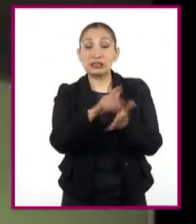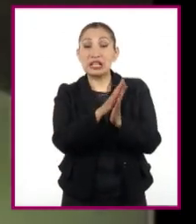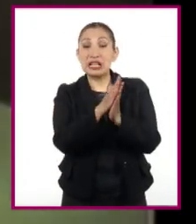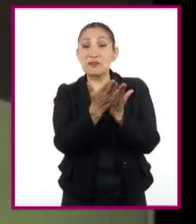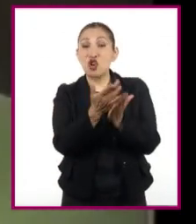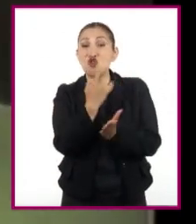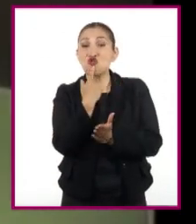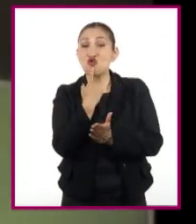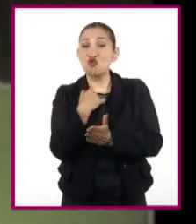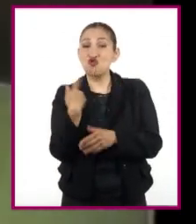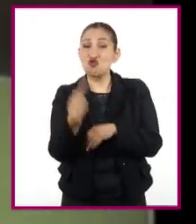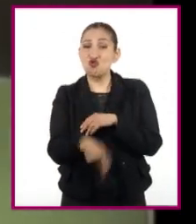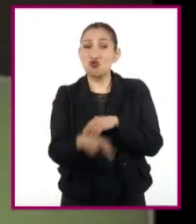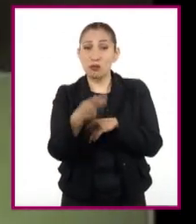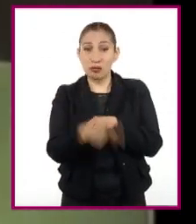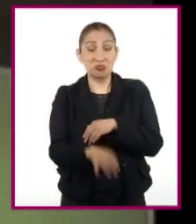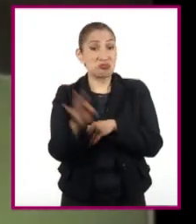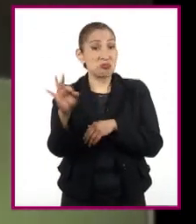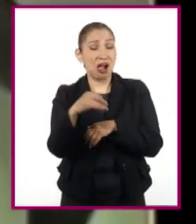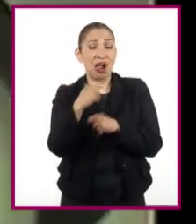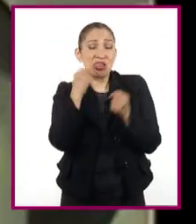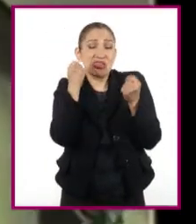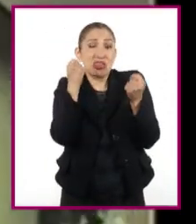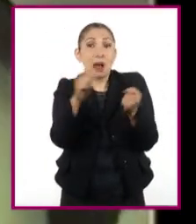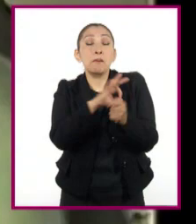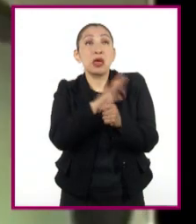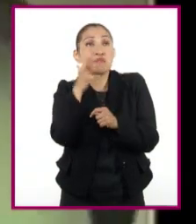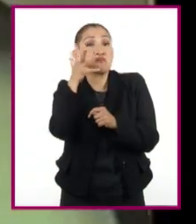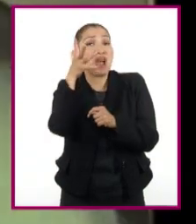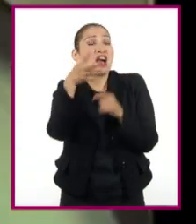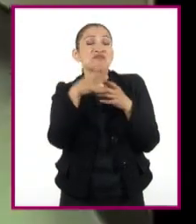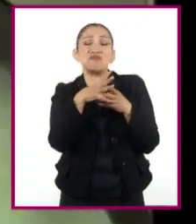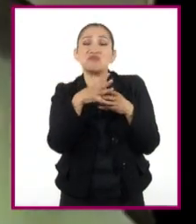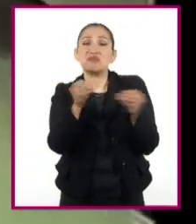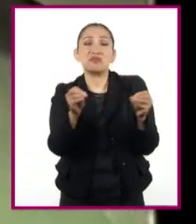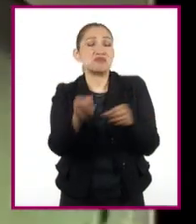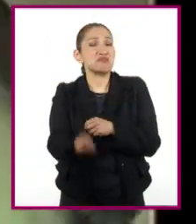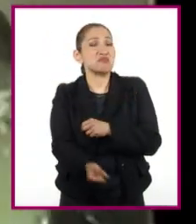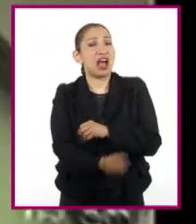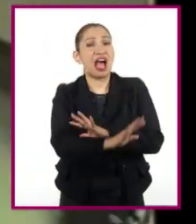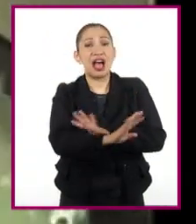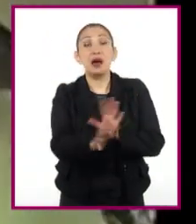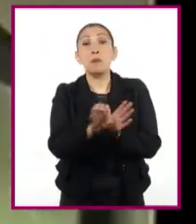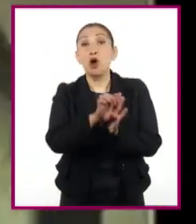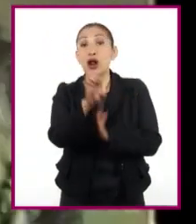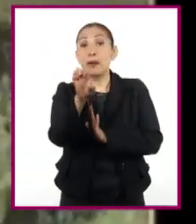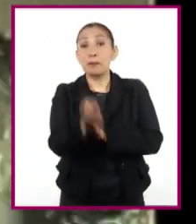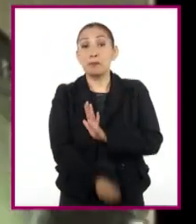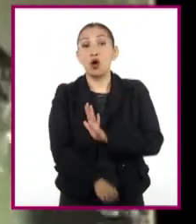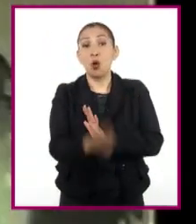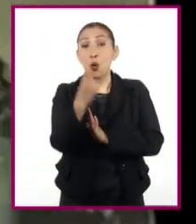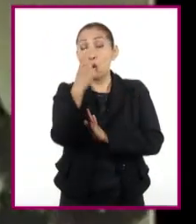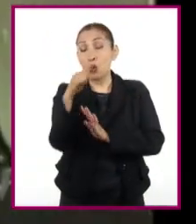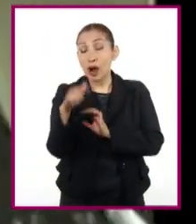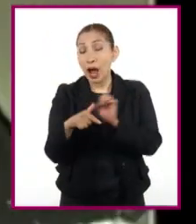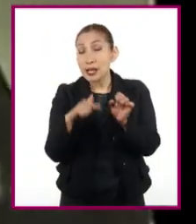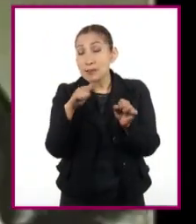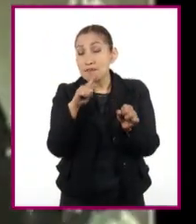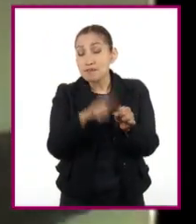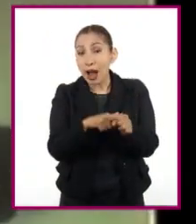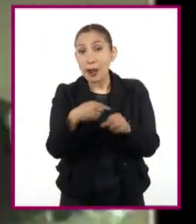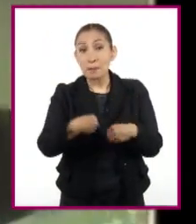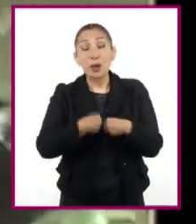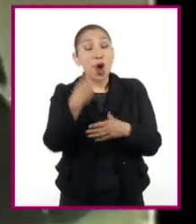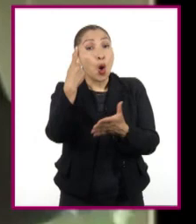rojo, y de no tomar las acciones necesarias las podríamos perder para siempre. Tal es el caso de una especie que